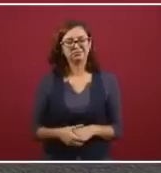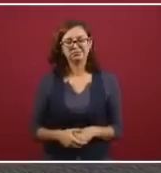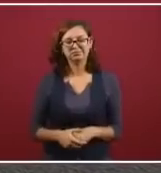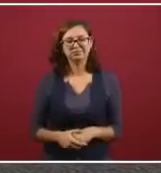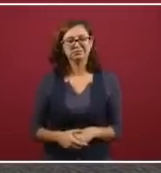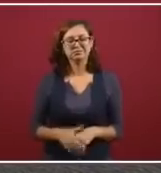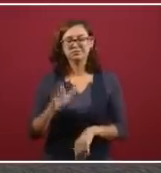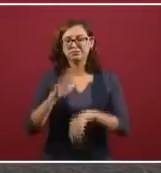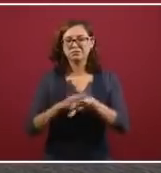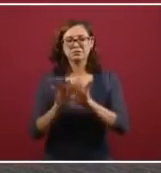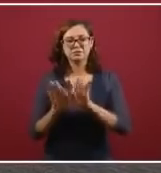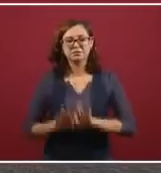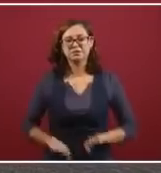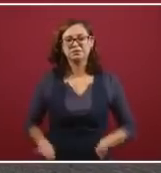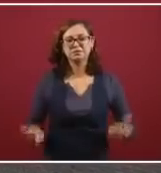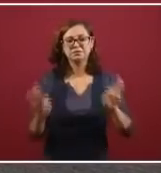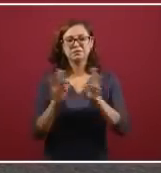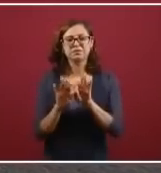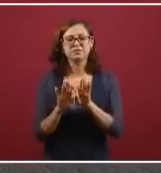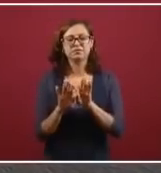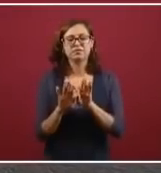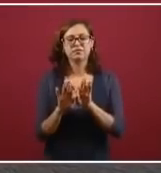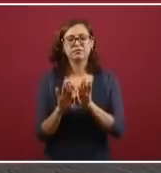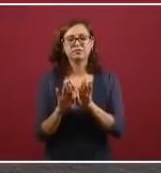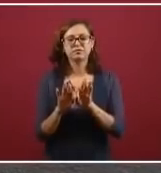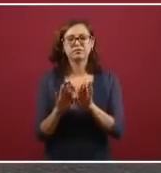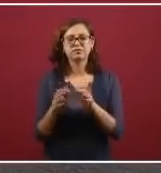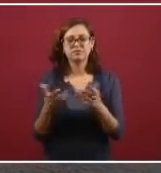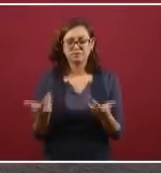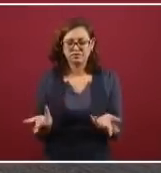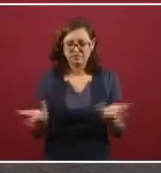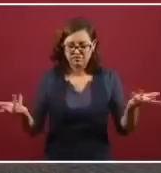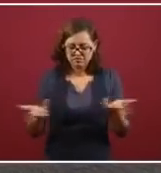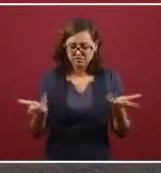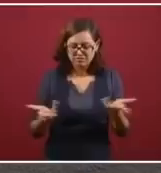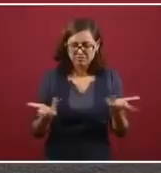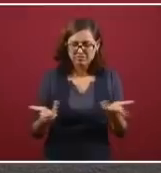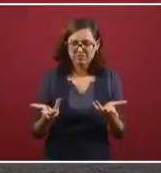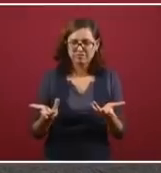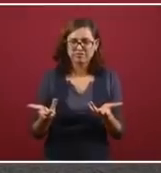lo más importante es lo que se logra